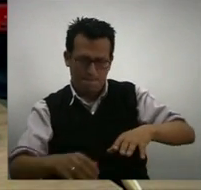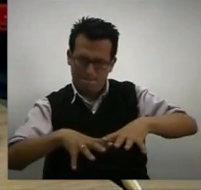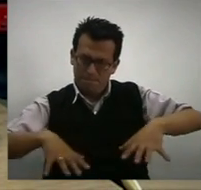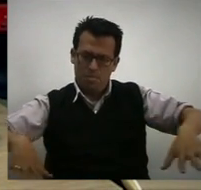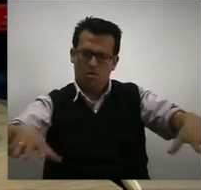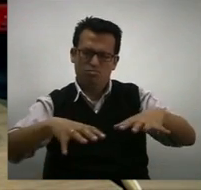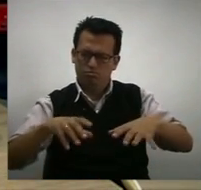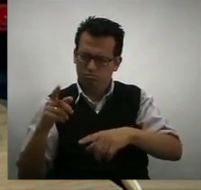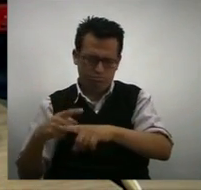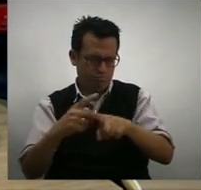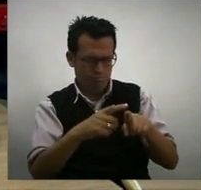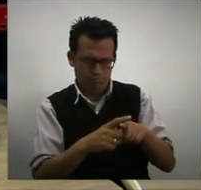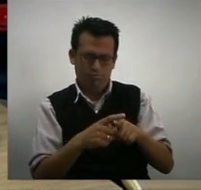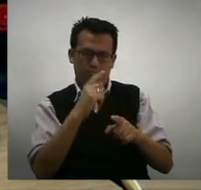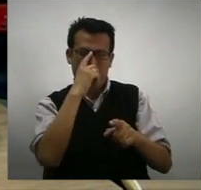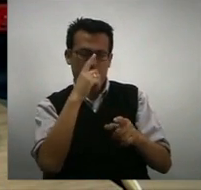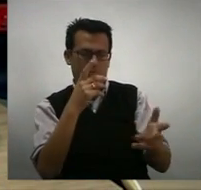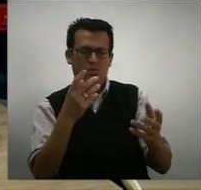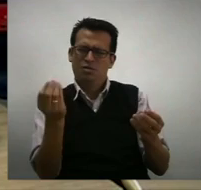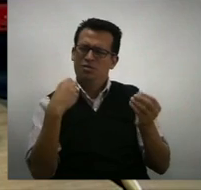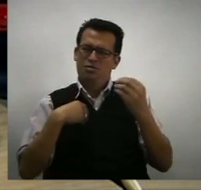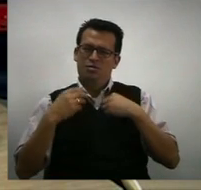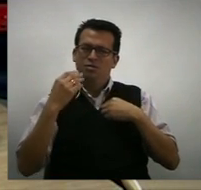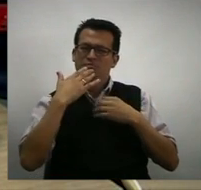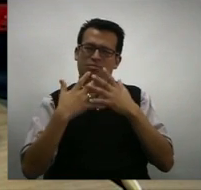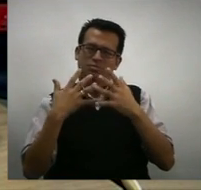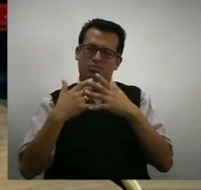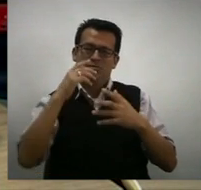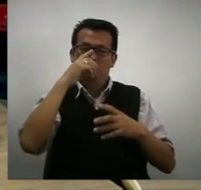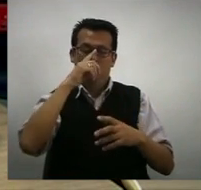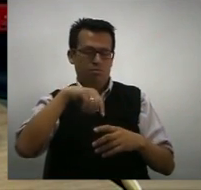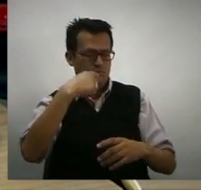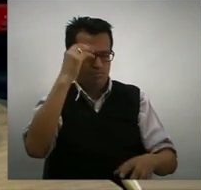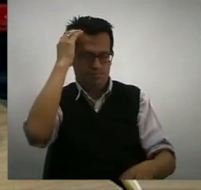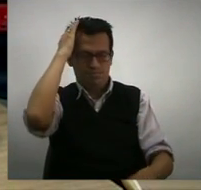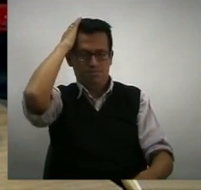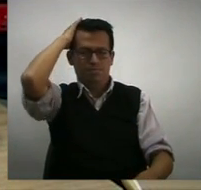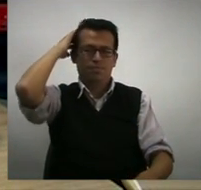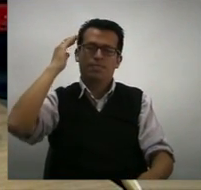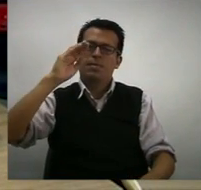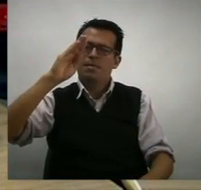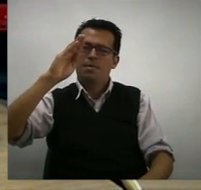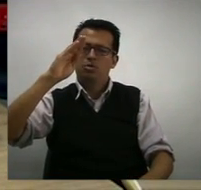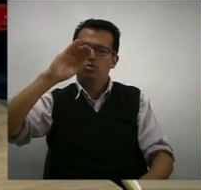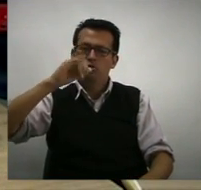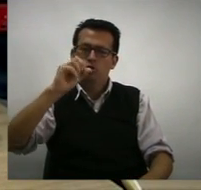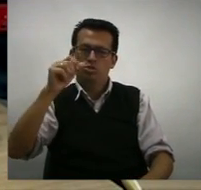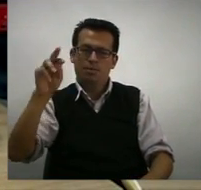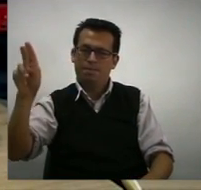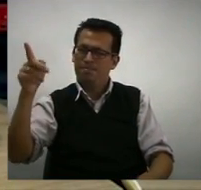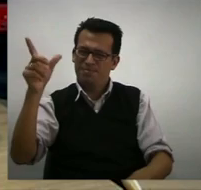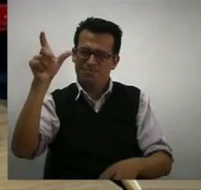barato. Frecuenté a la condesa Hercé Bathory y sus banquetes de sangre y belleza. Mitigué el dolor físico de Joseph Karim Merrick y